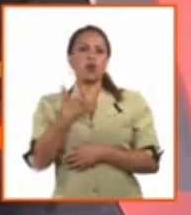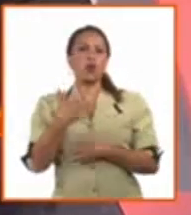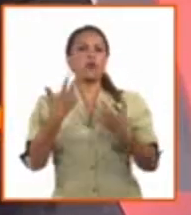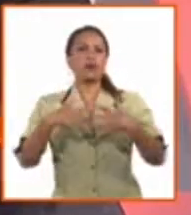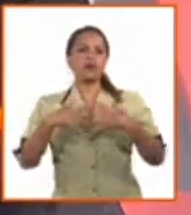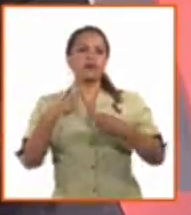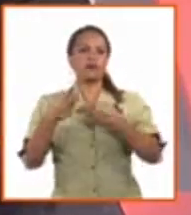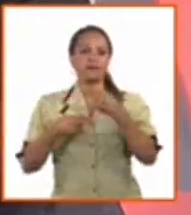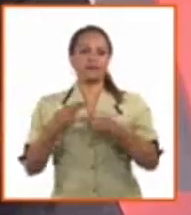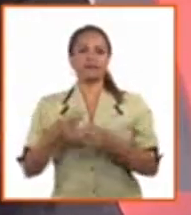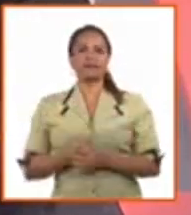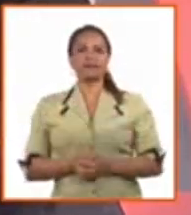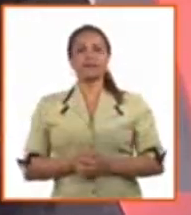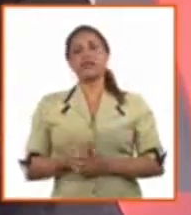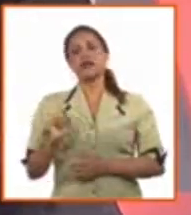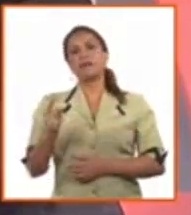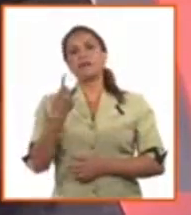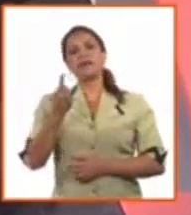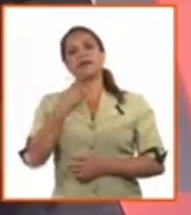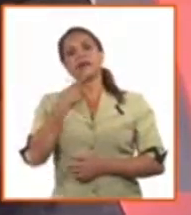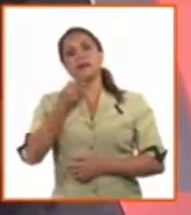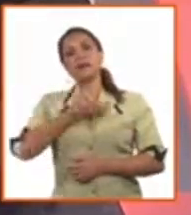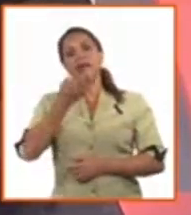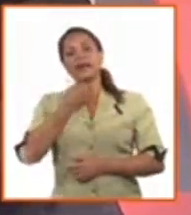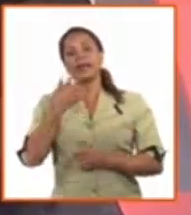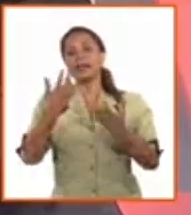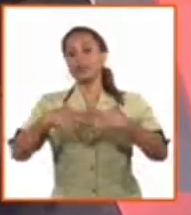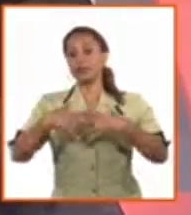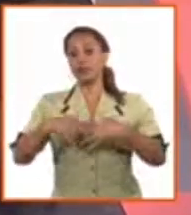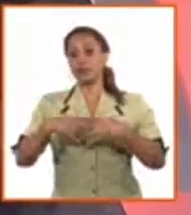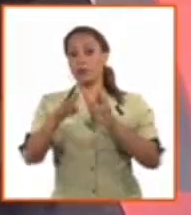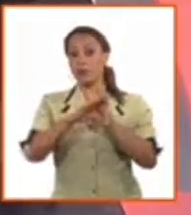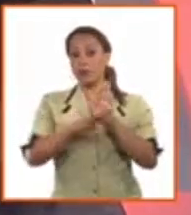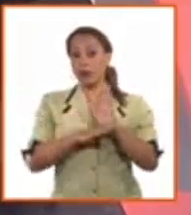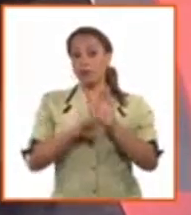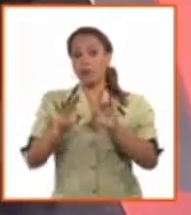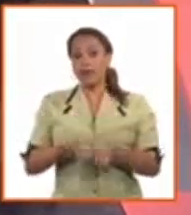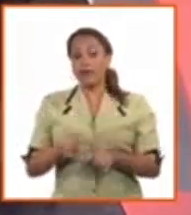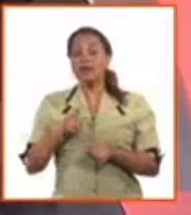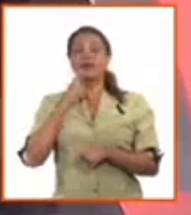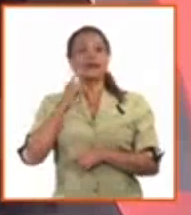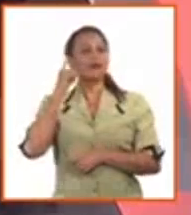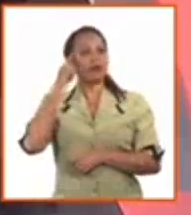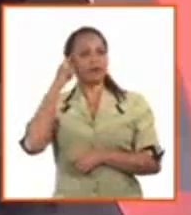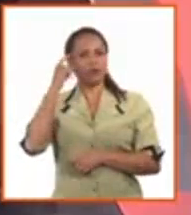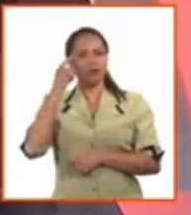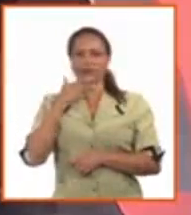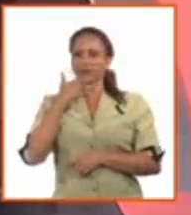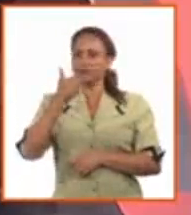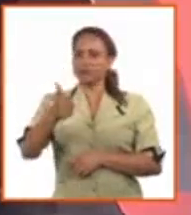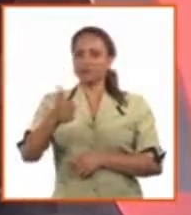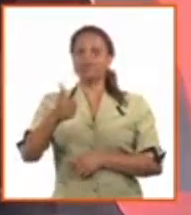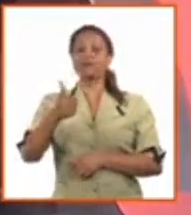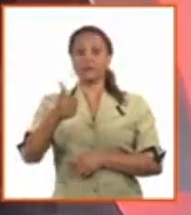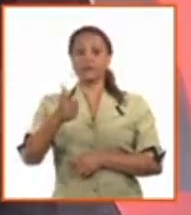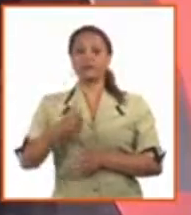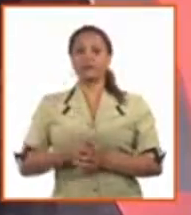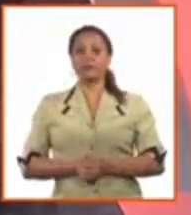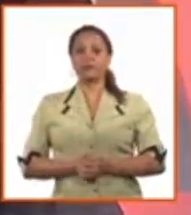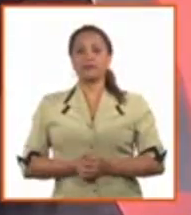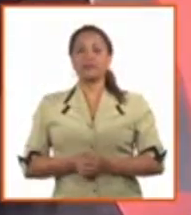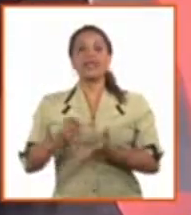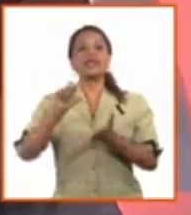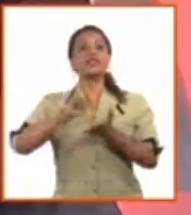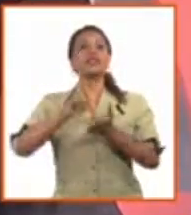puede la industria yo creo que primero que todo hay que decir que la industria de software es una industria intensiva en conocimiento por tanto